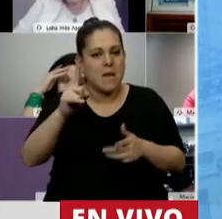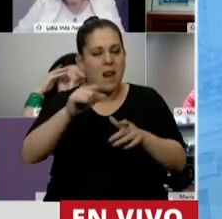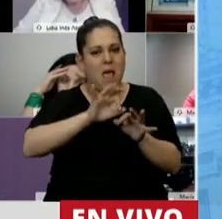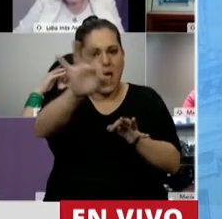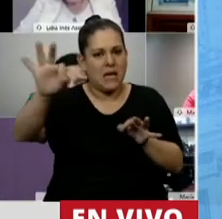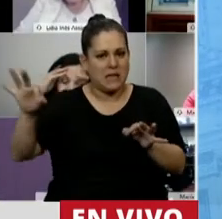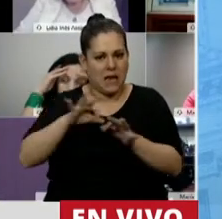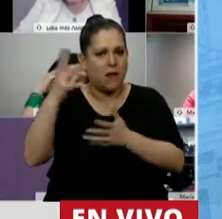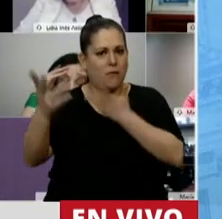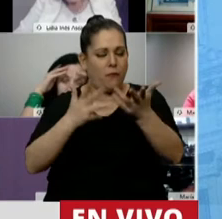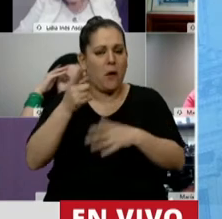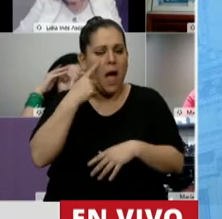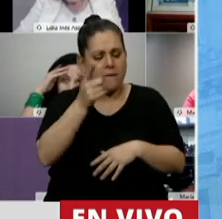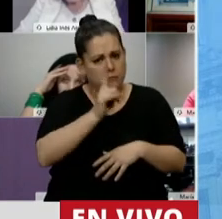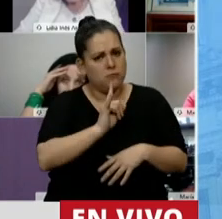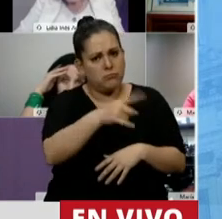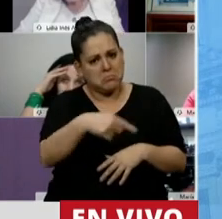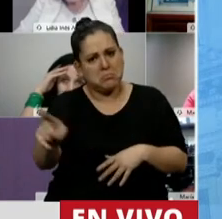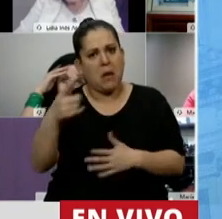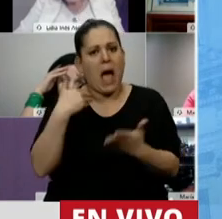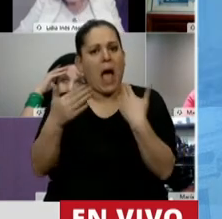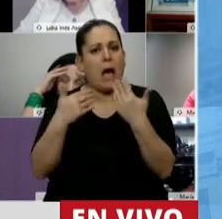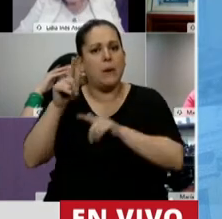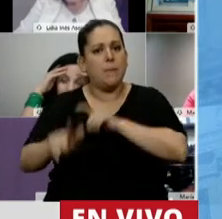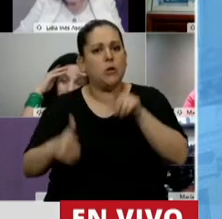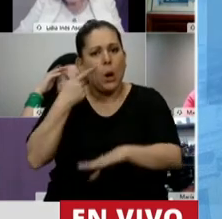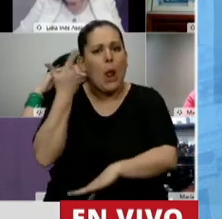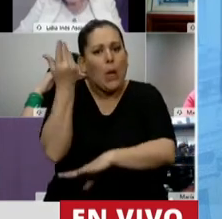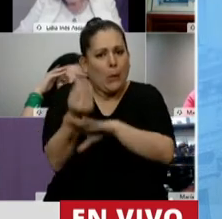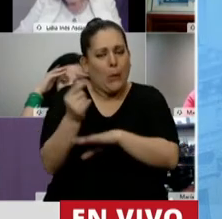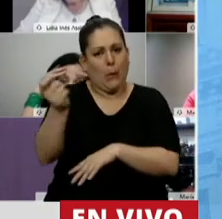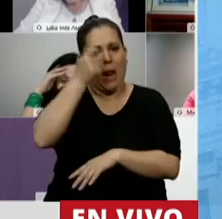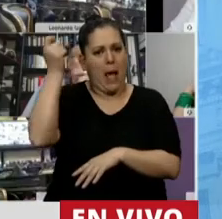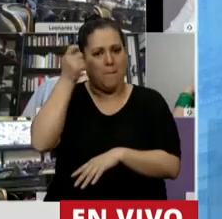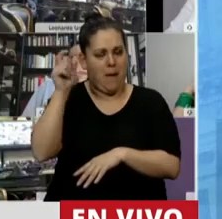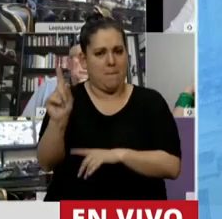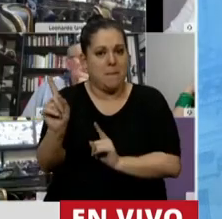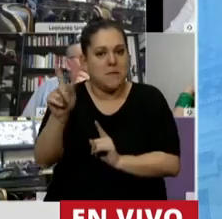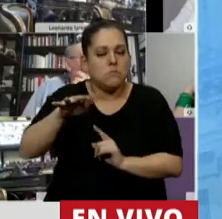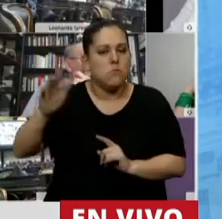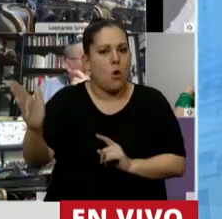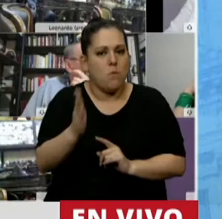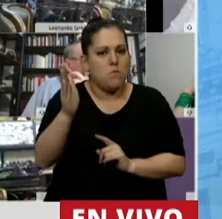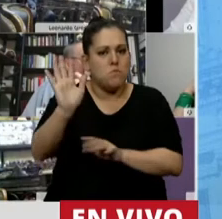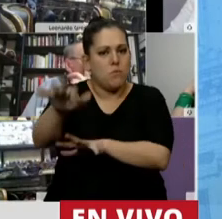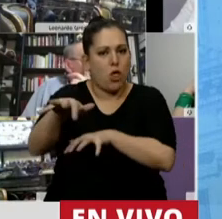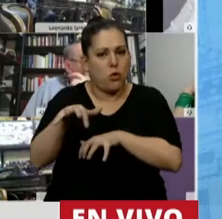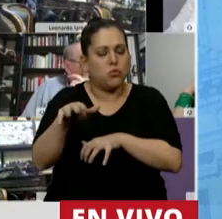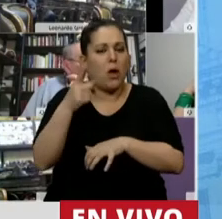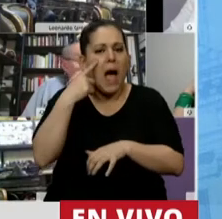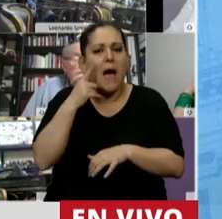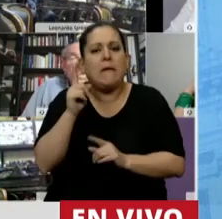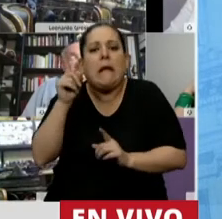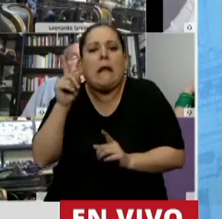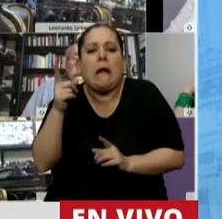conversen con cualquier pampeano, hablen con los productores. Y les aseguro que no van a encontrar a uno solo que haya